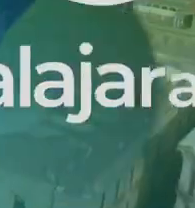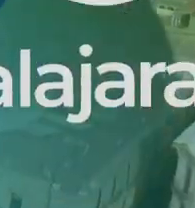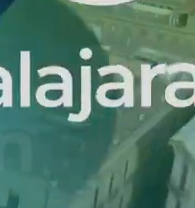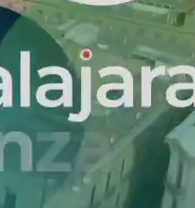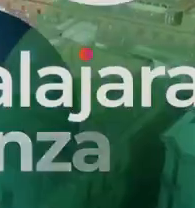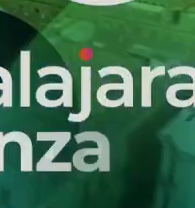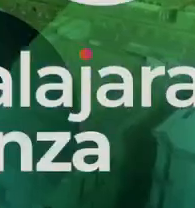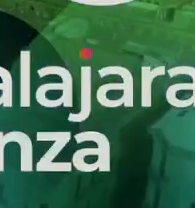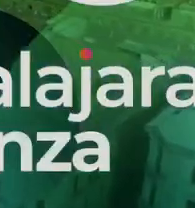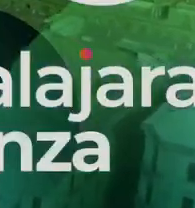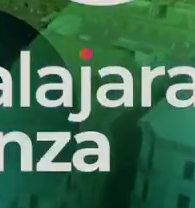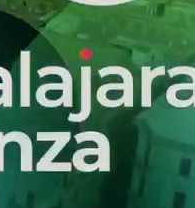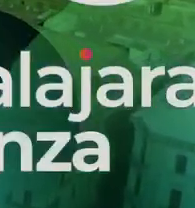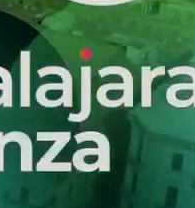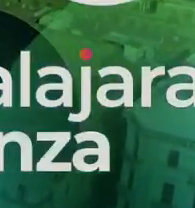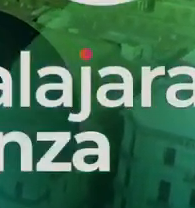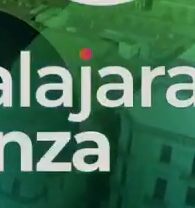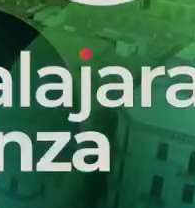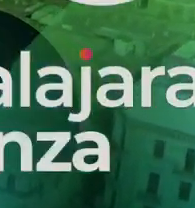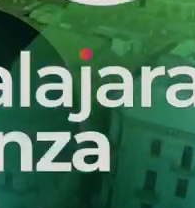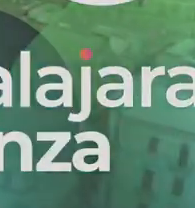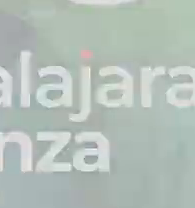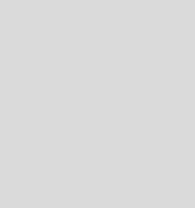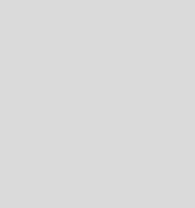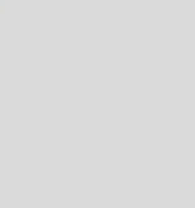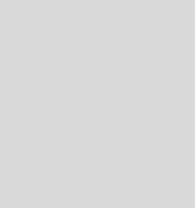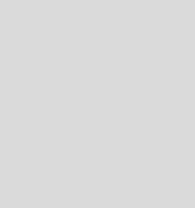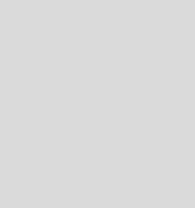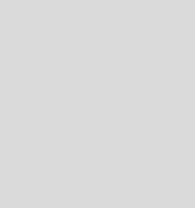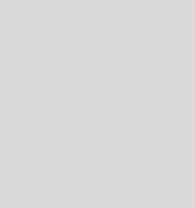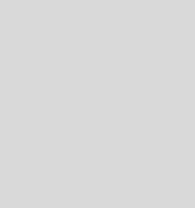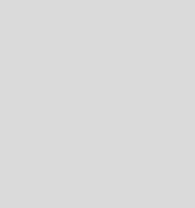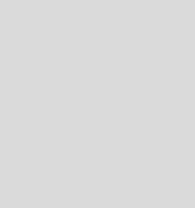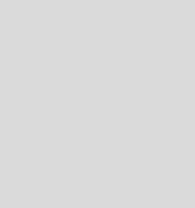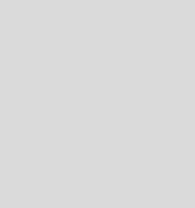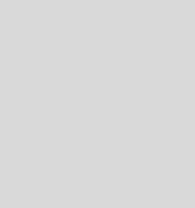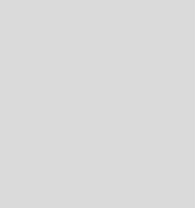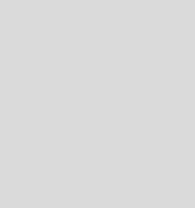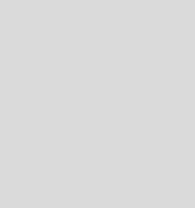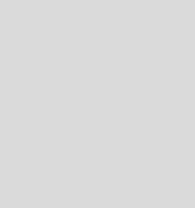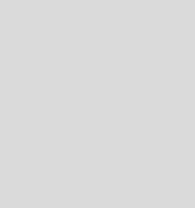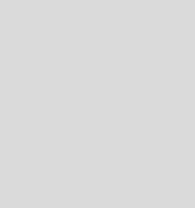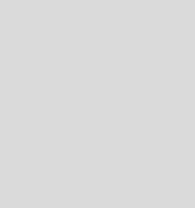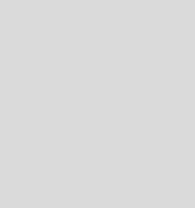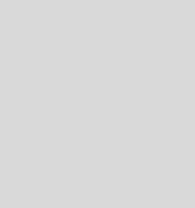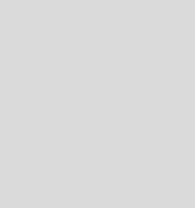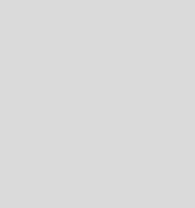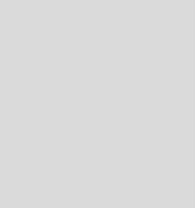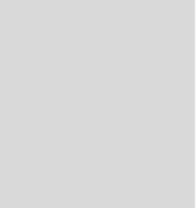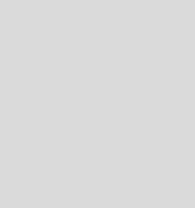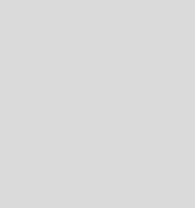personas. Gracias a tu confianza, Guadalajara avanza. Tercer informe de gobierno. Gobierno de Guadalajara.